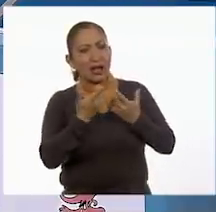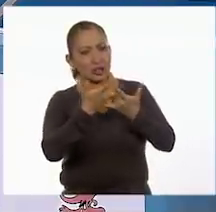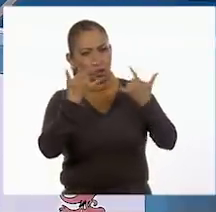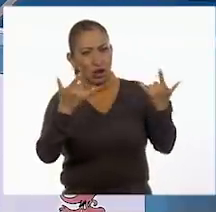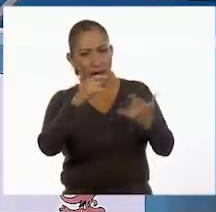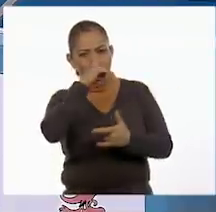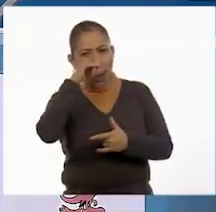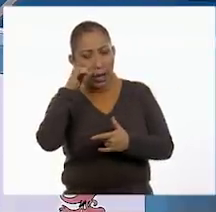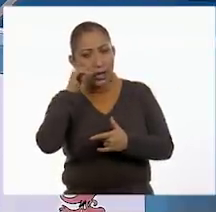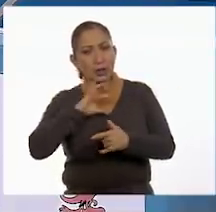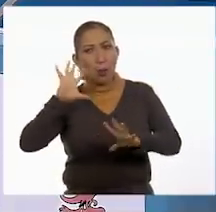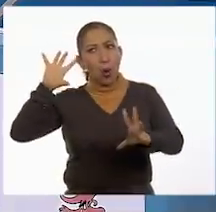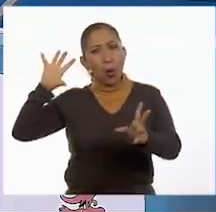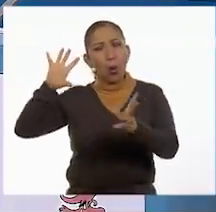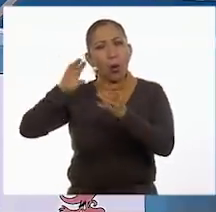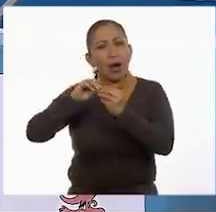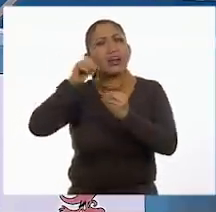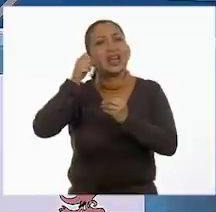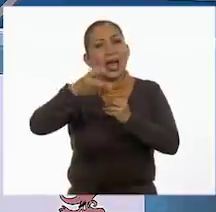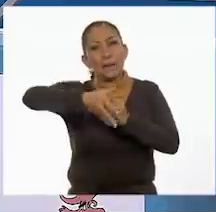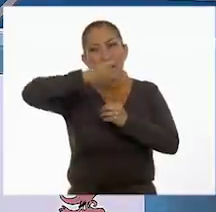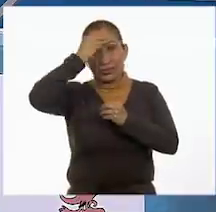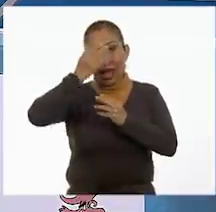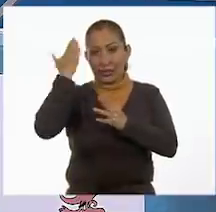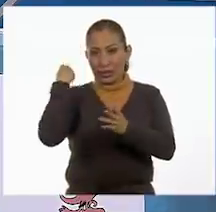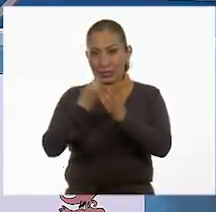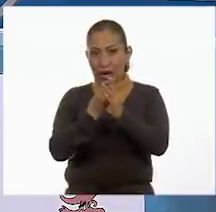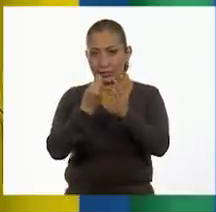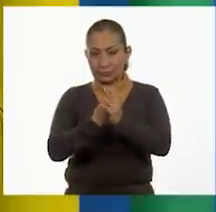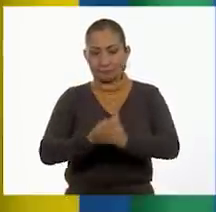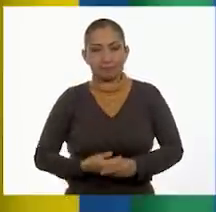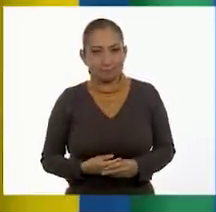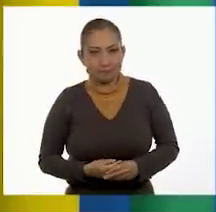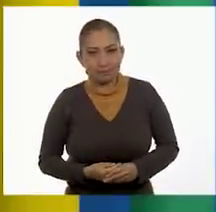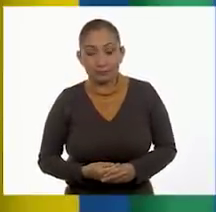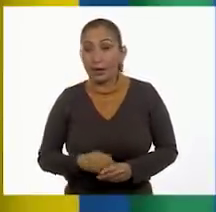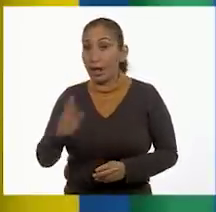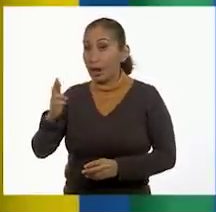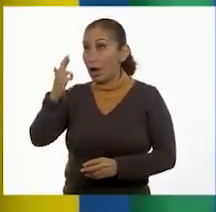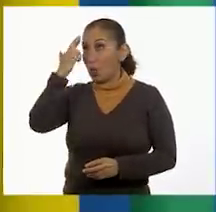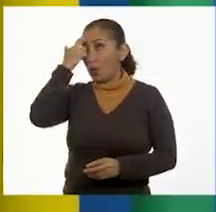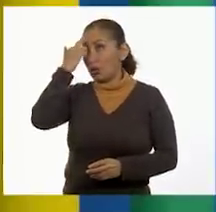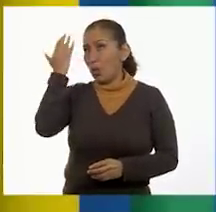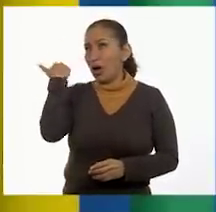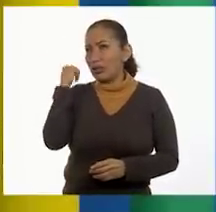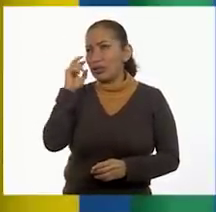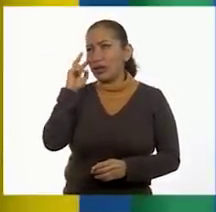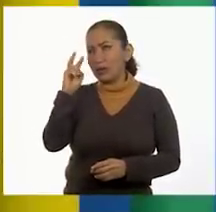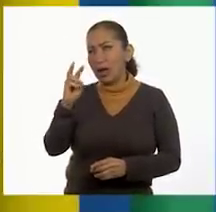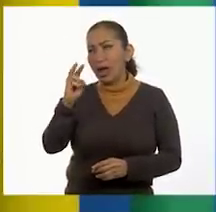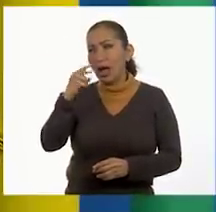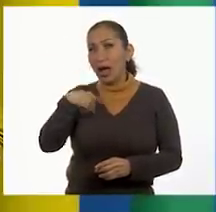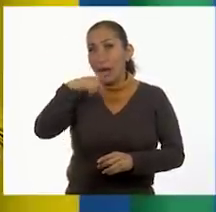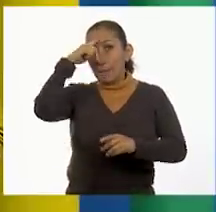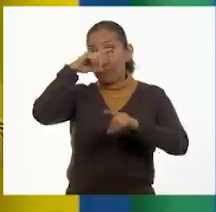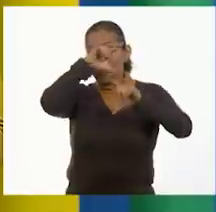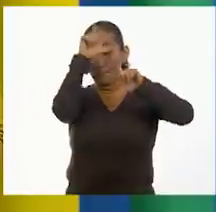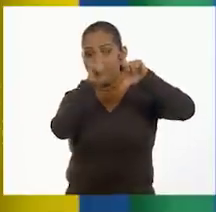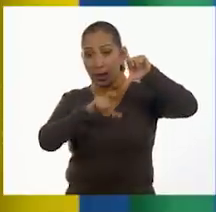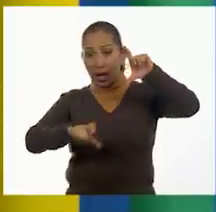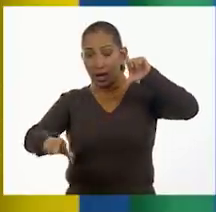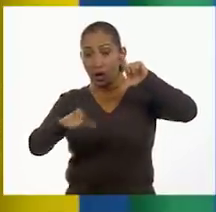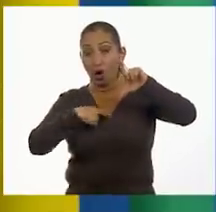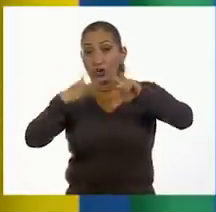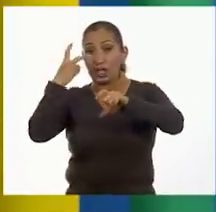histórico, tenemos que recapitular un poco lo que hemos aprendido en las clases anteriores. Recuerdo que vimos que la República triunfó sobre